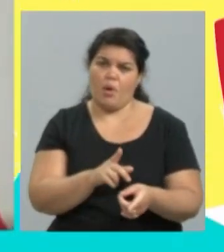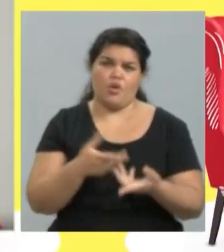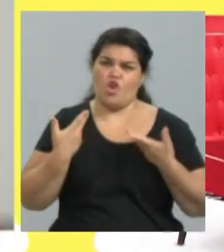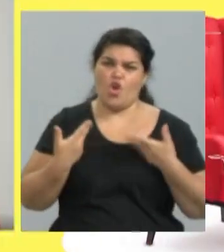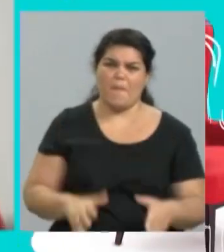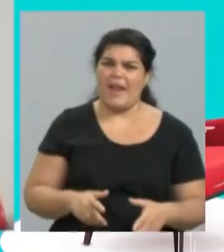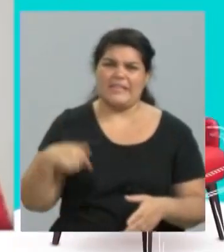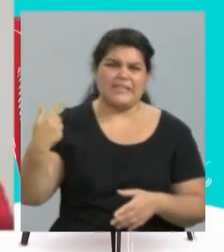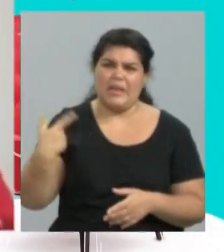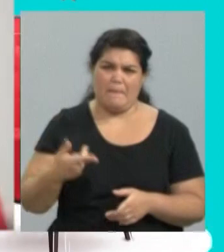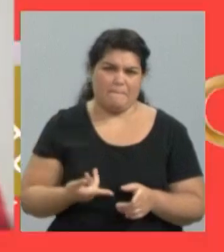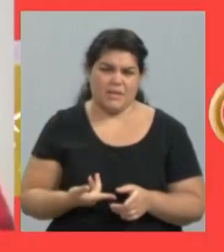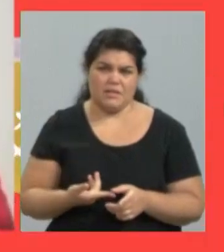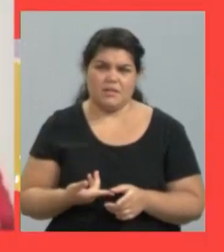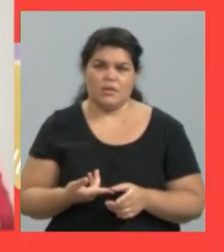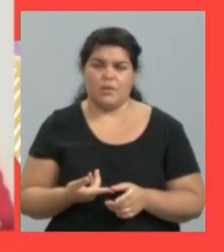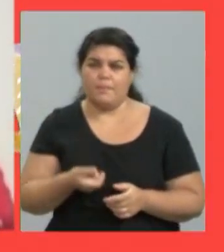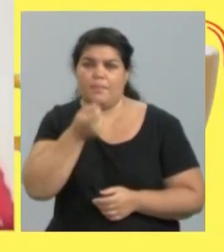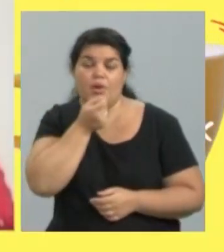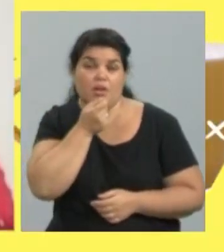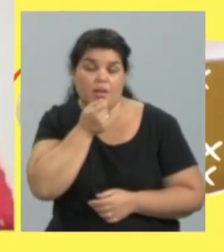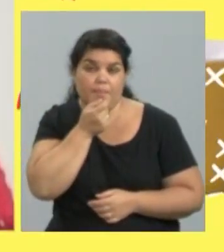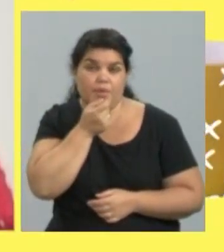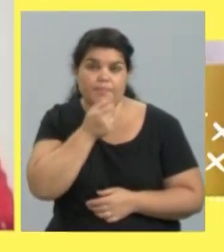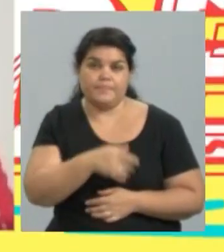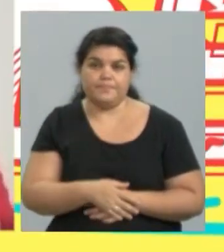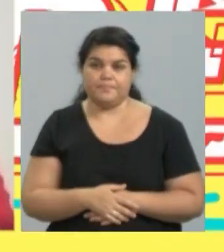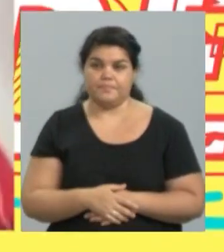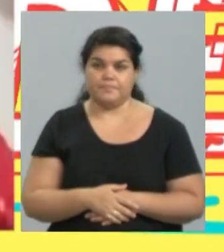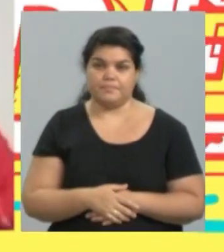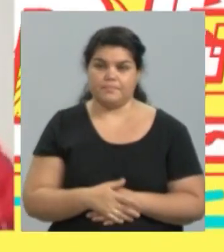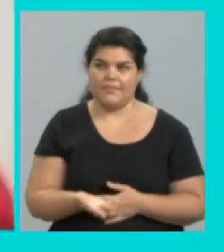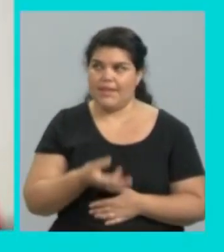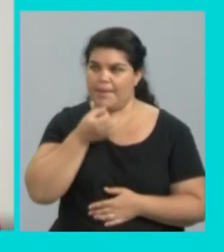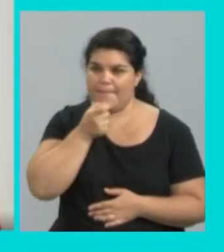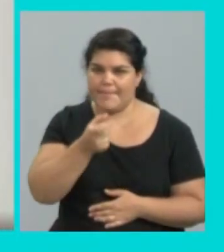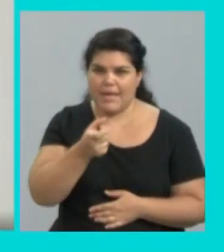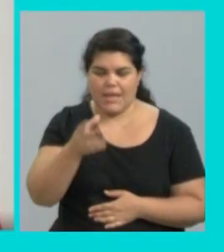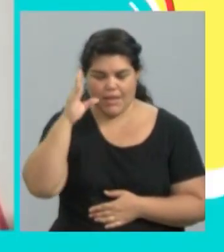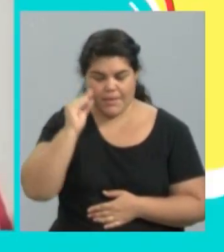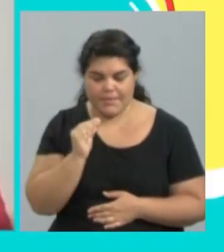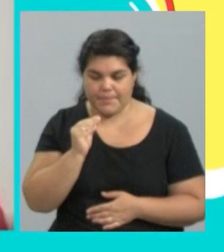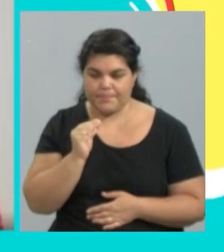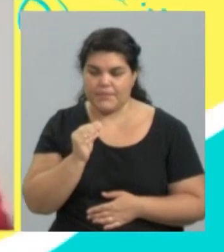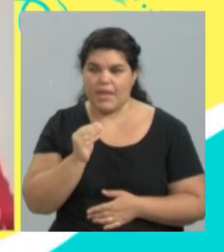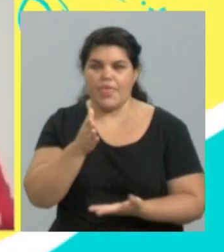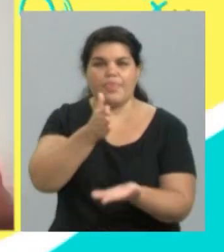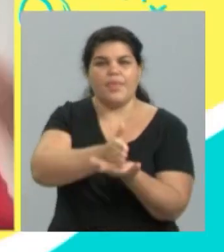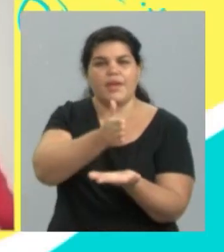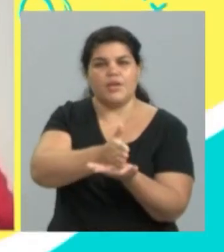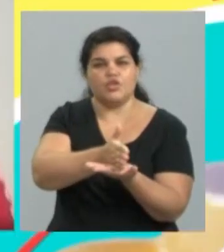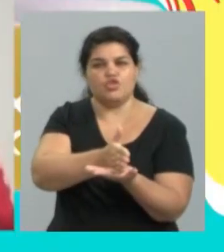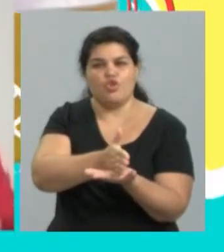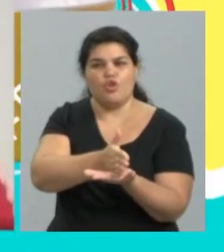tema de una, digamos, ay, no me sale la palabra, pero el derecho al uso de la ciudad,